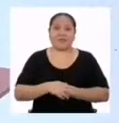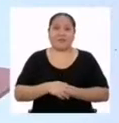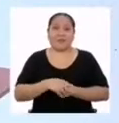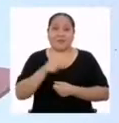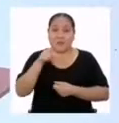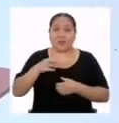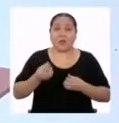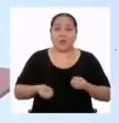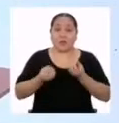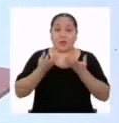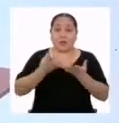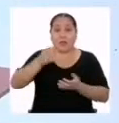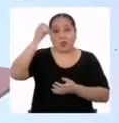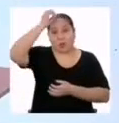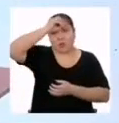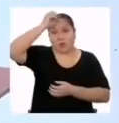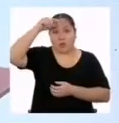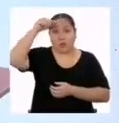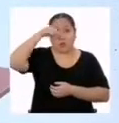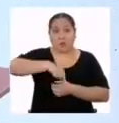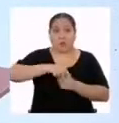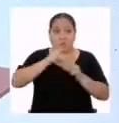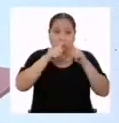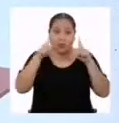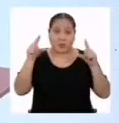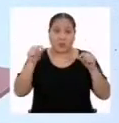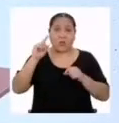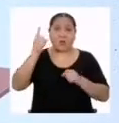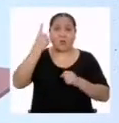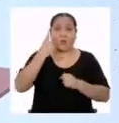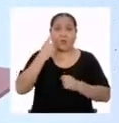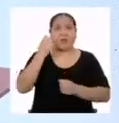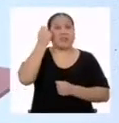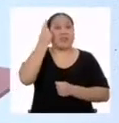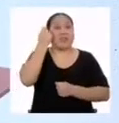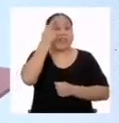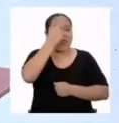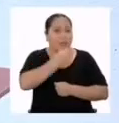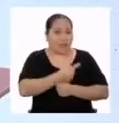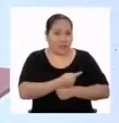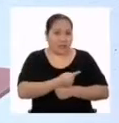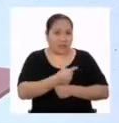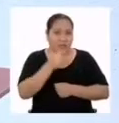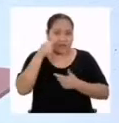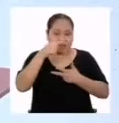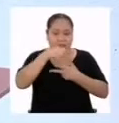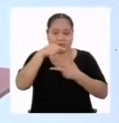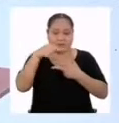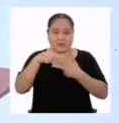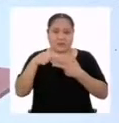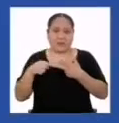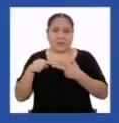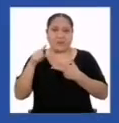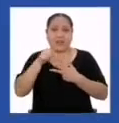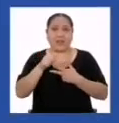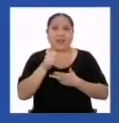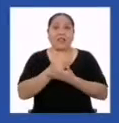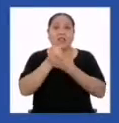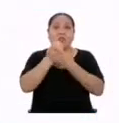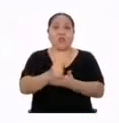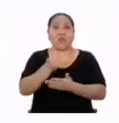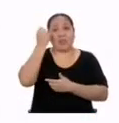emitir nuestra opinión sobre un texto, lo primero que debemos hacer es entenderlo. Y estas son las 3 estrategias que nos permiten